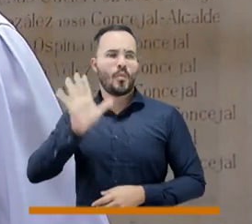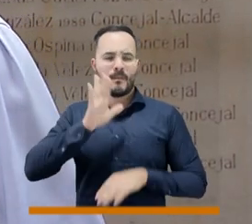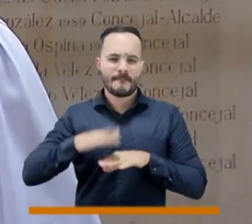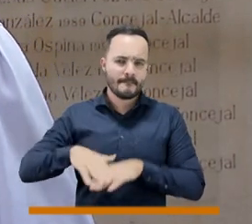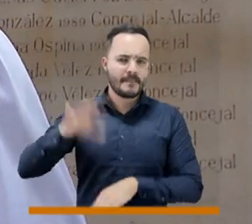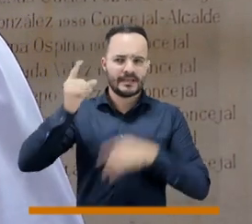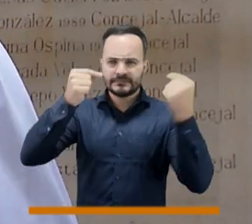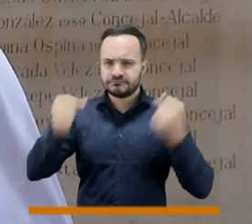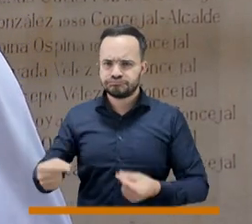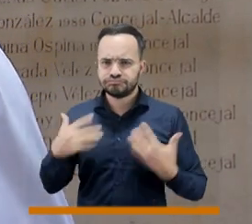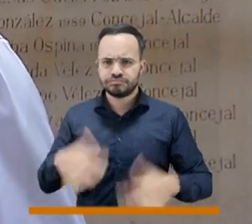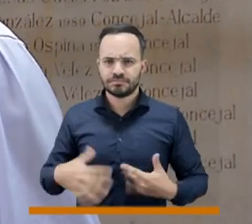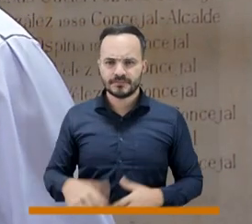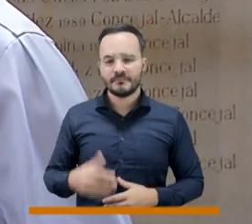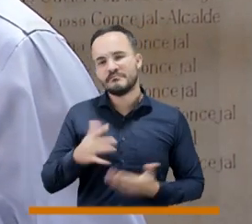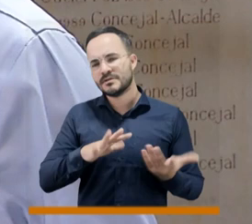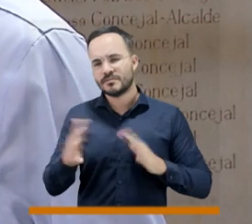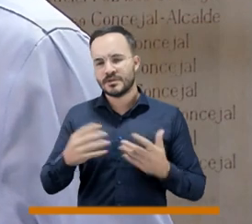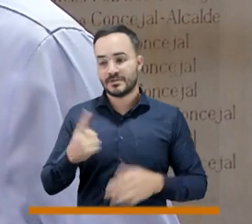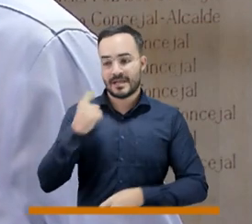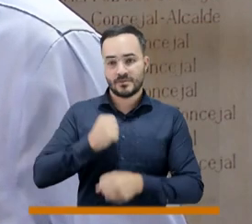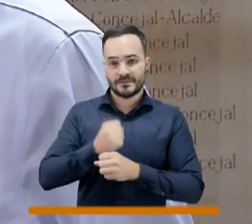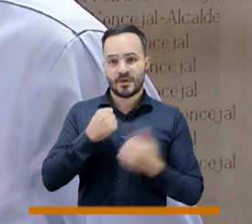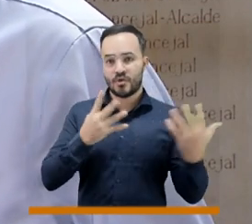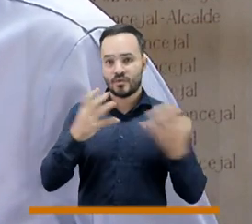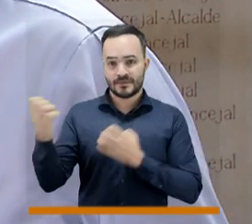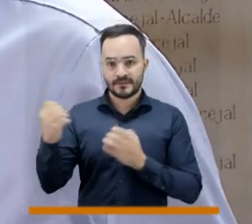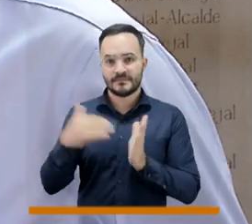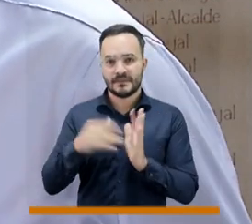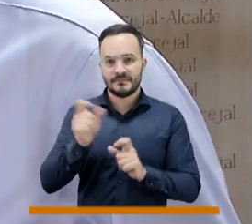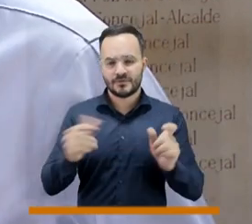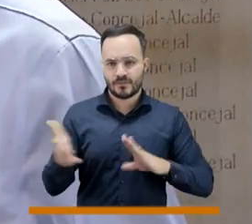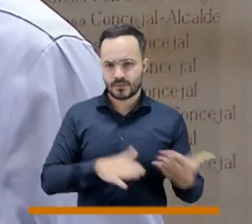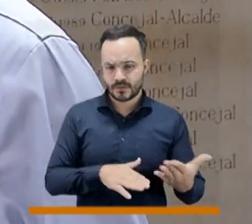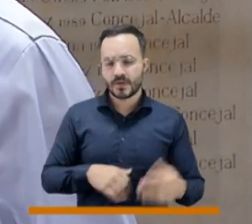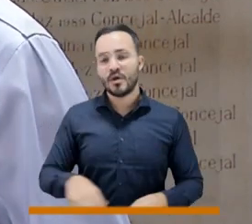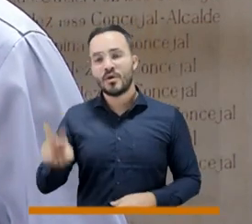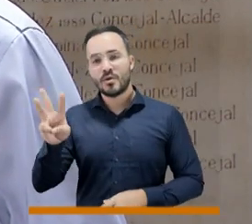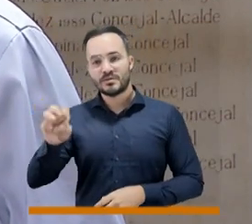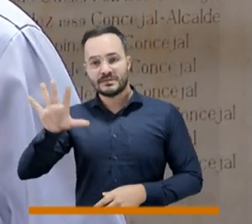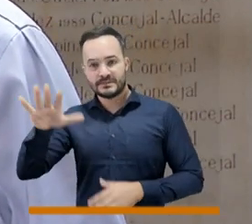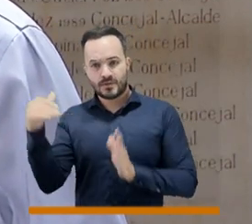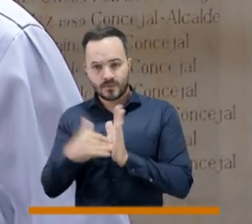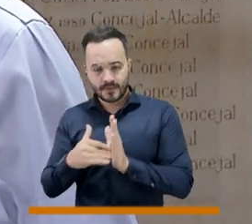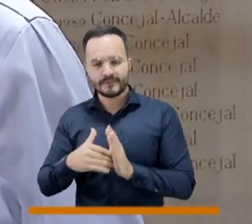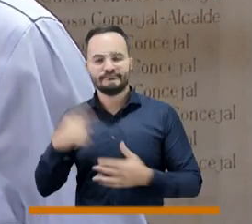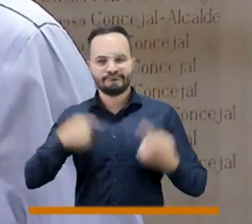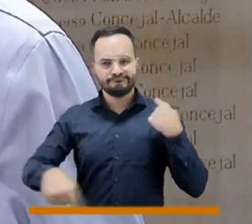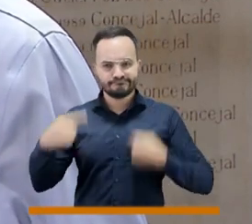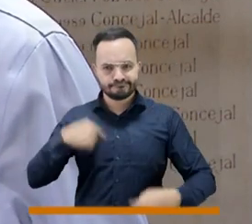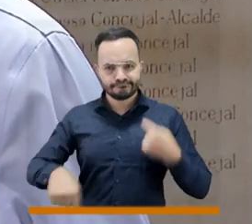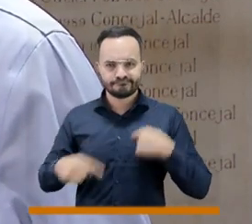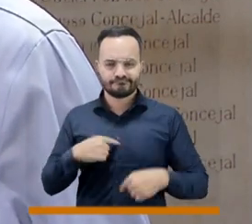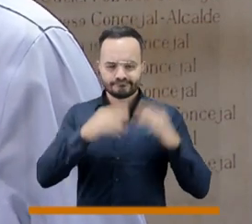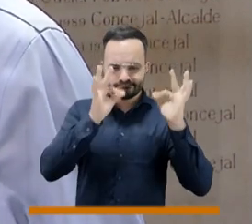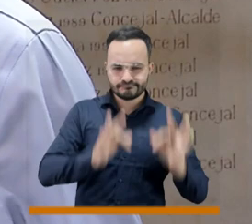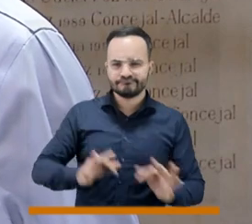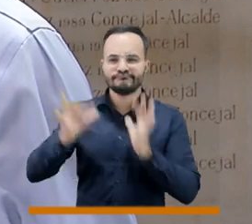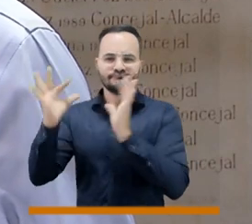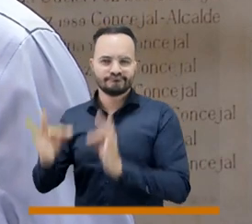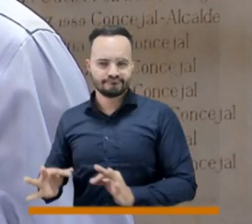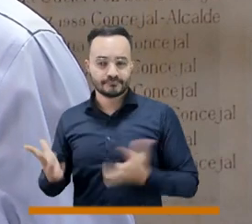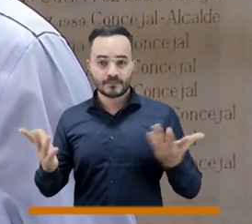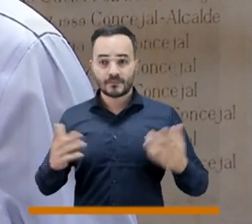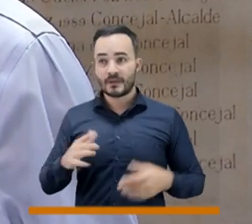vial. Un promedio de 900 personas fallecieron el año anterior y 85.000 resultaron lesionadas. Medellín no es